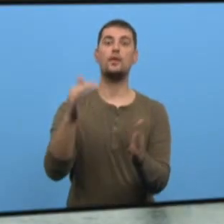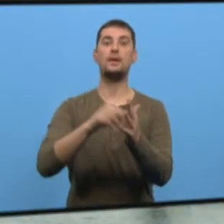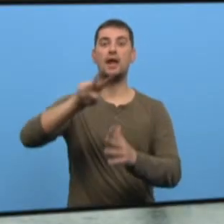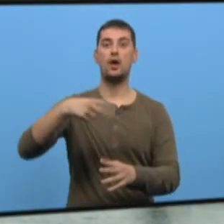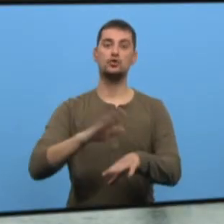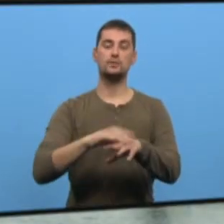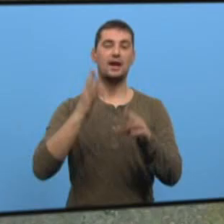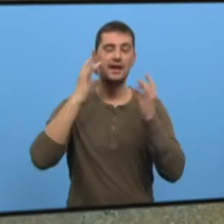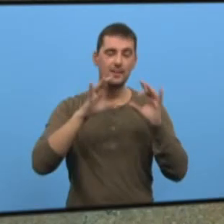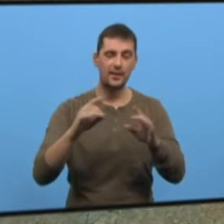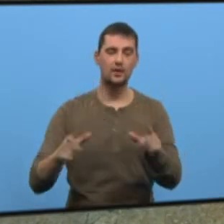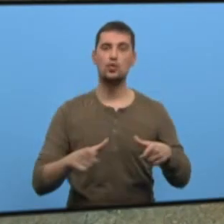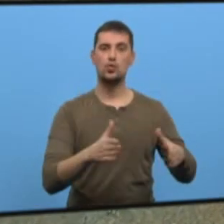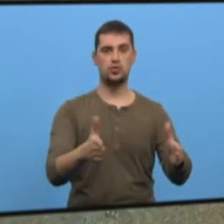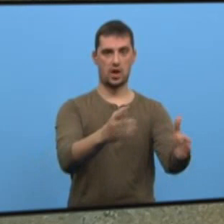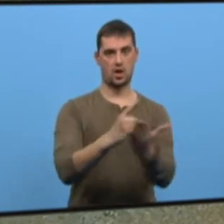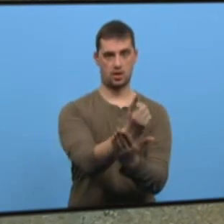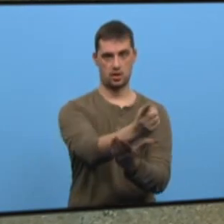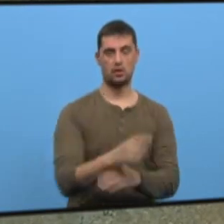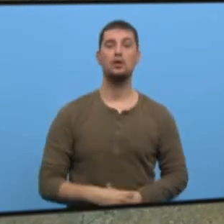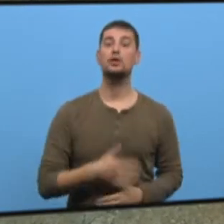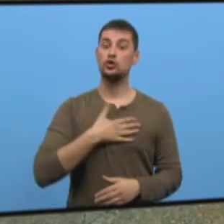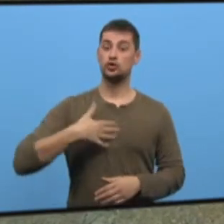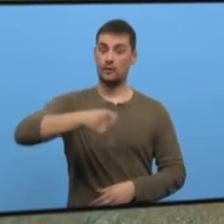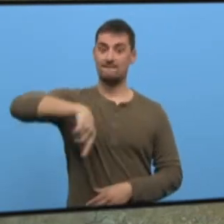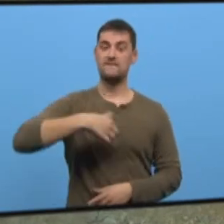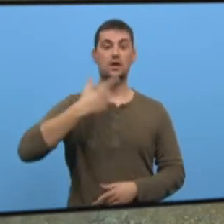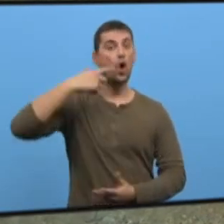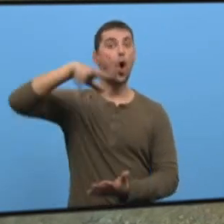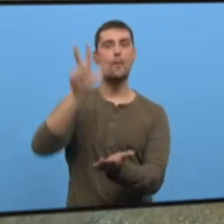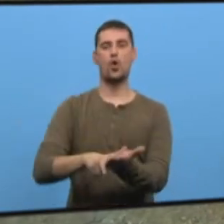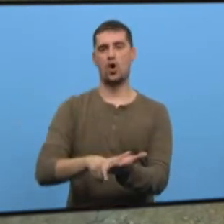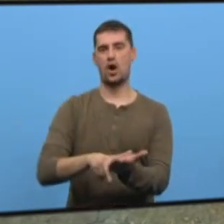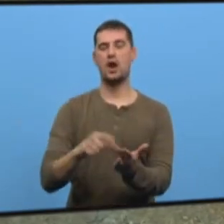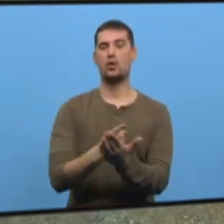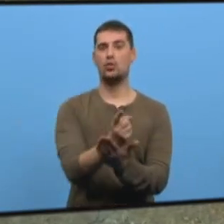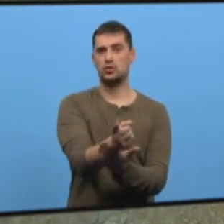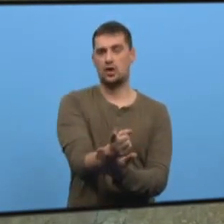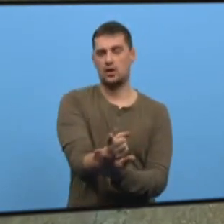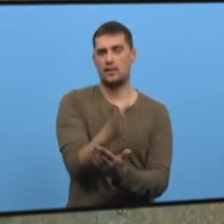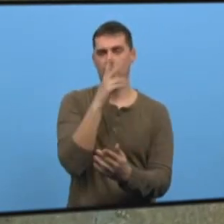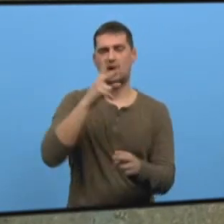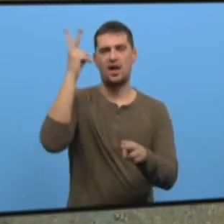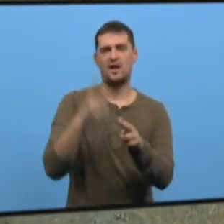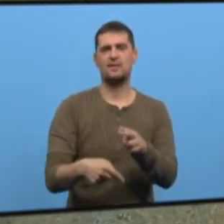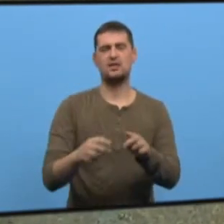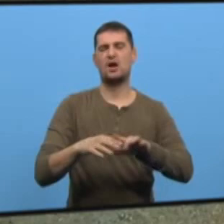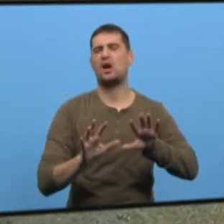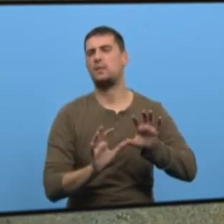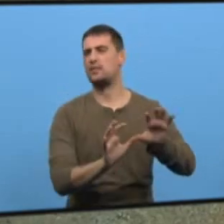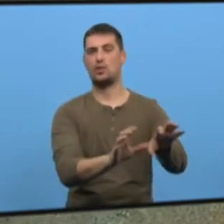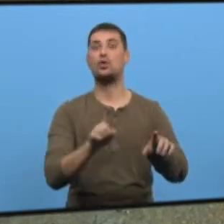para faca oficial que se que una r homada porque homada quar feita camiños